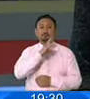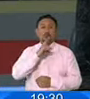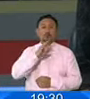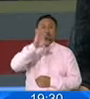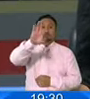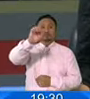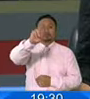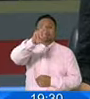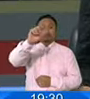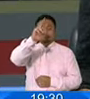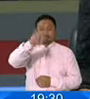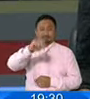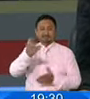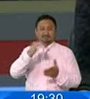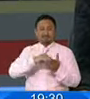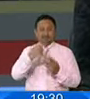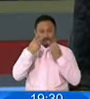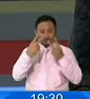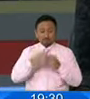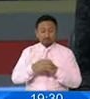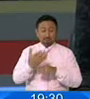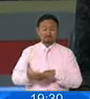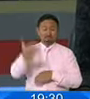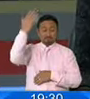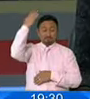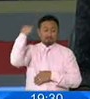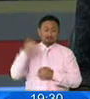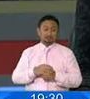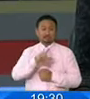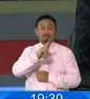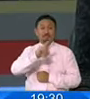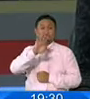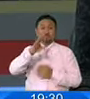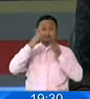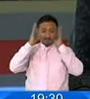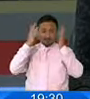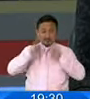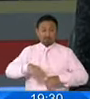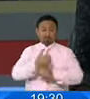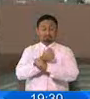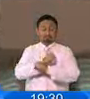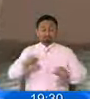Toronto en Quito, lugar donde se registró una explosión el pasado 24 de diciembre.